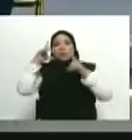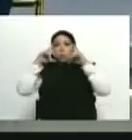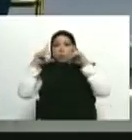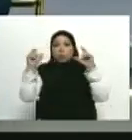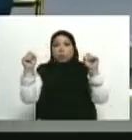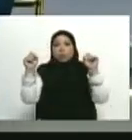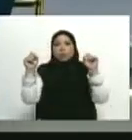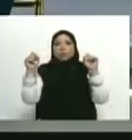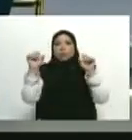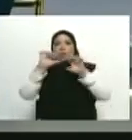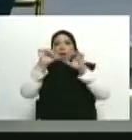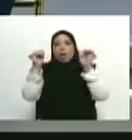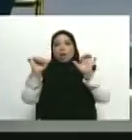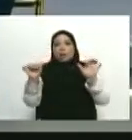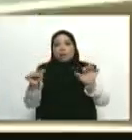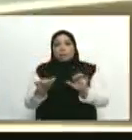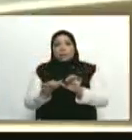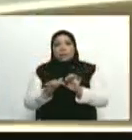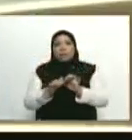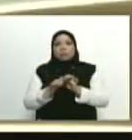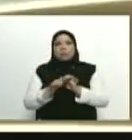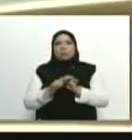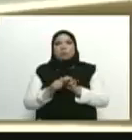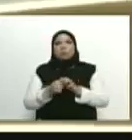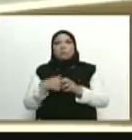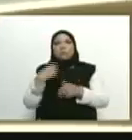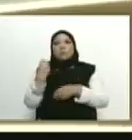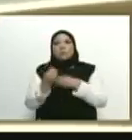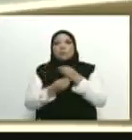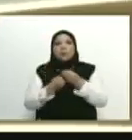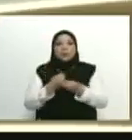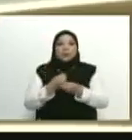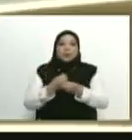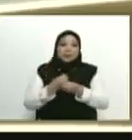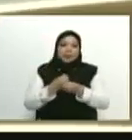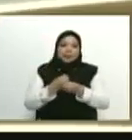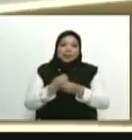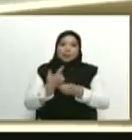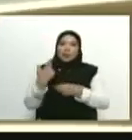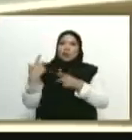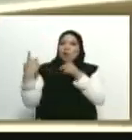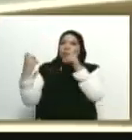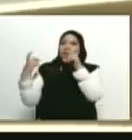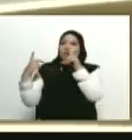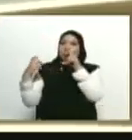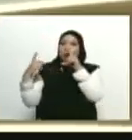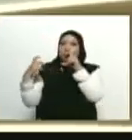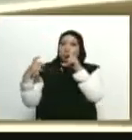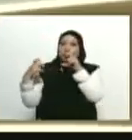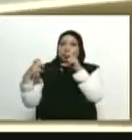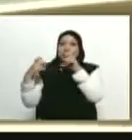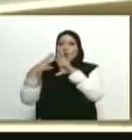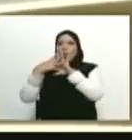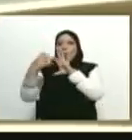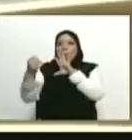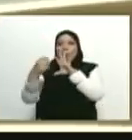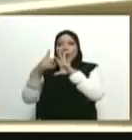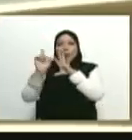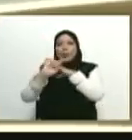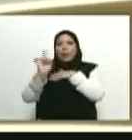artificial. Ah, ¿cómo es que llaman eso cuando modifican la foto? No son clones,